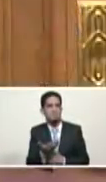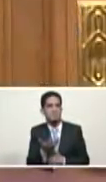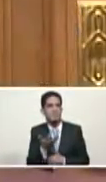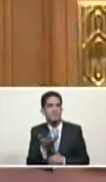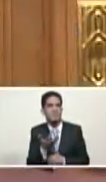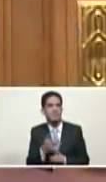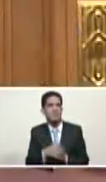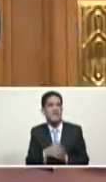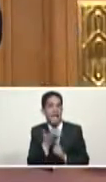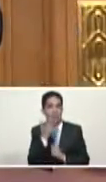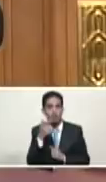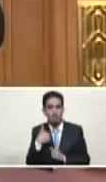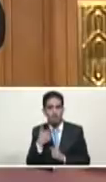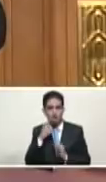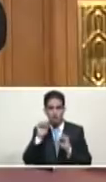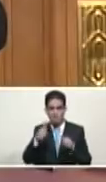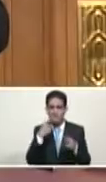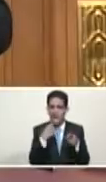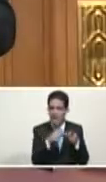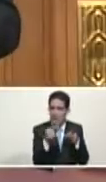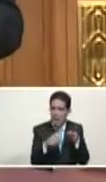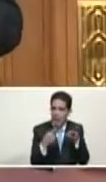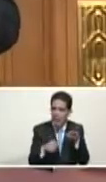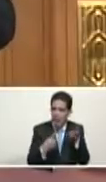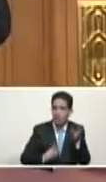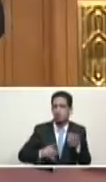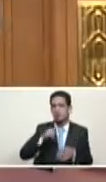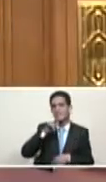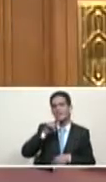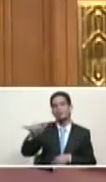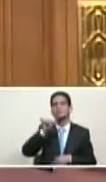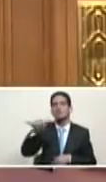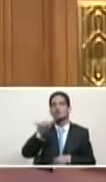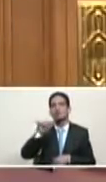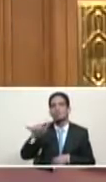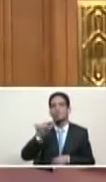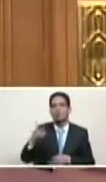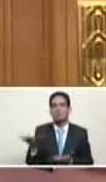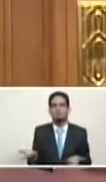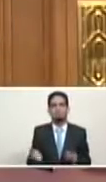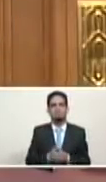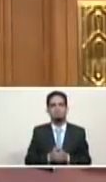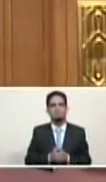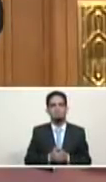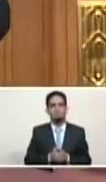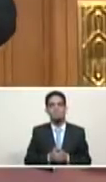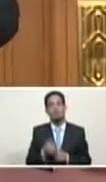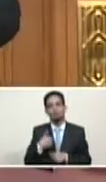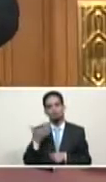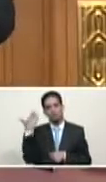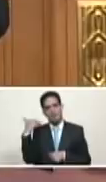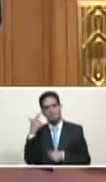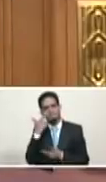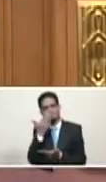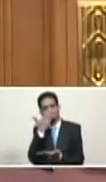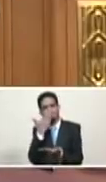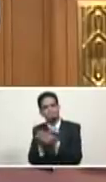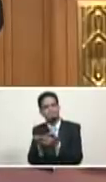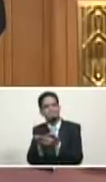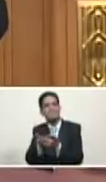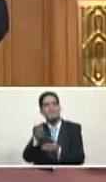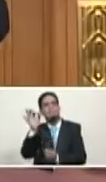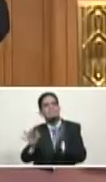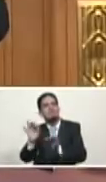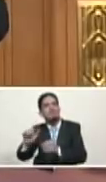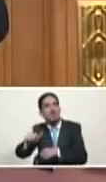ahí puedo durar 8 horas aquí haciéndole denuncia. Por eso dije en el Tribunal Supremo, por eso dije,